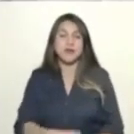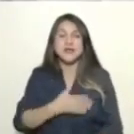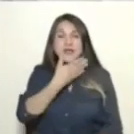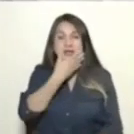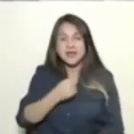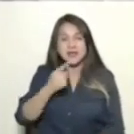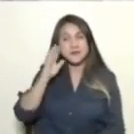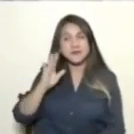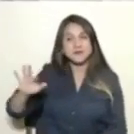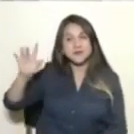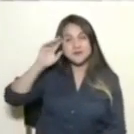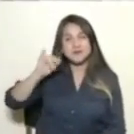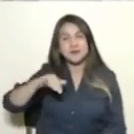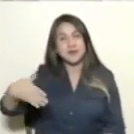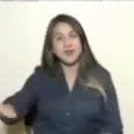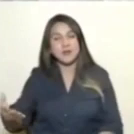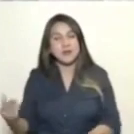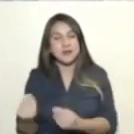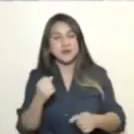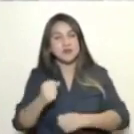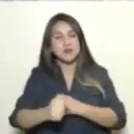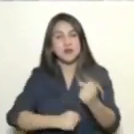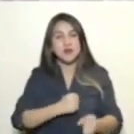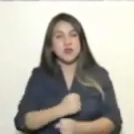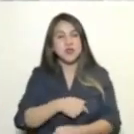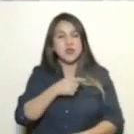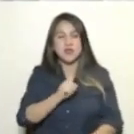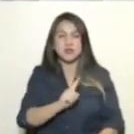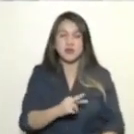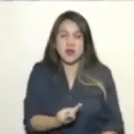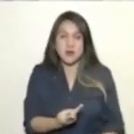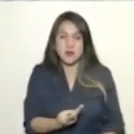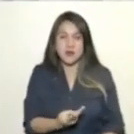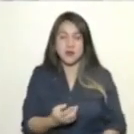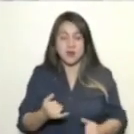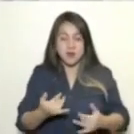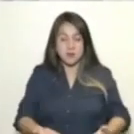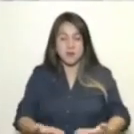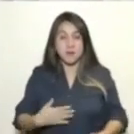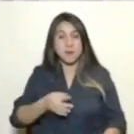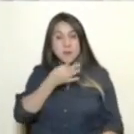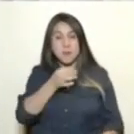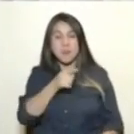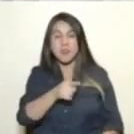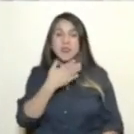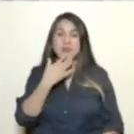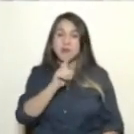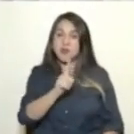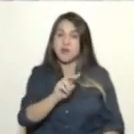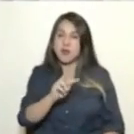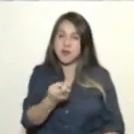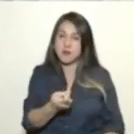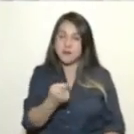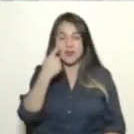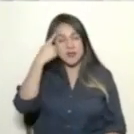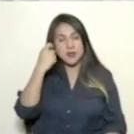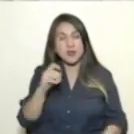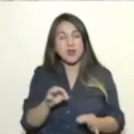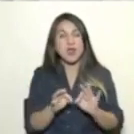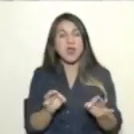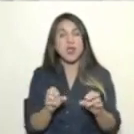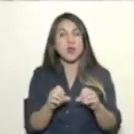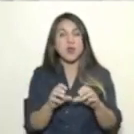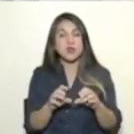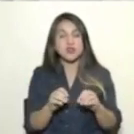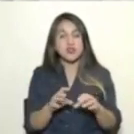linda imagen, después de 1000 años eso no había cambiado. Bueno, ahora yo diría, creo que eso tampoco va a cambiar, creo que la educación